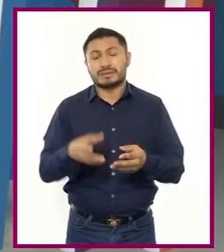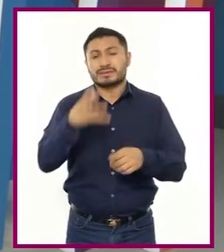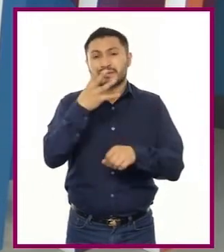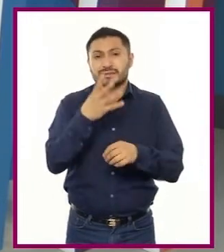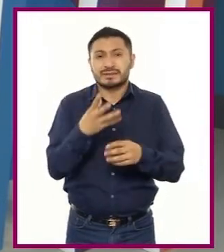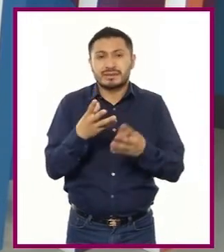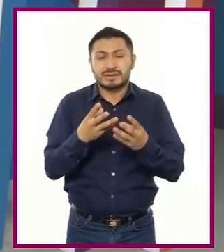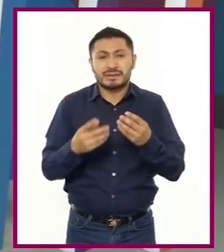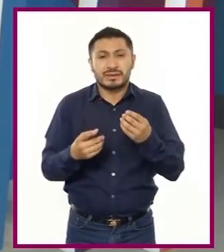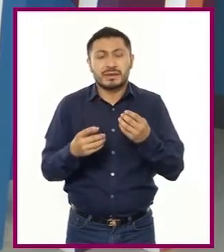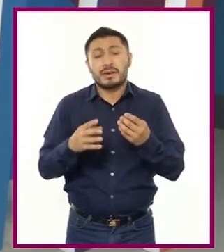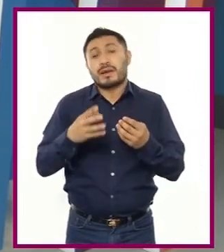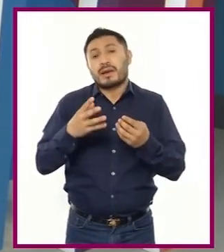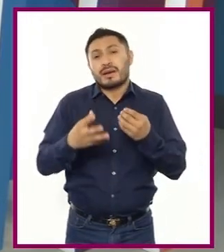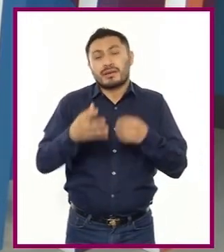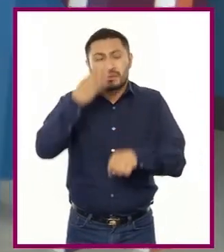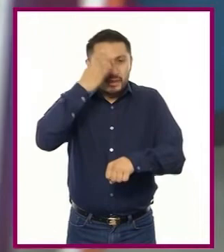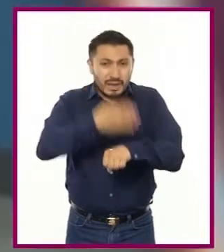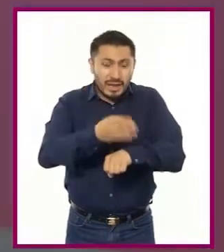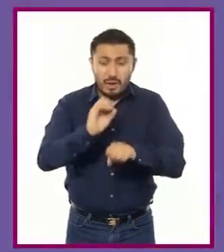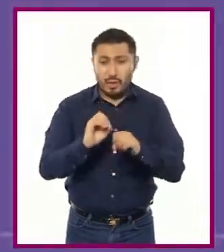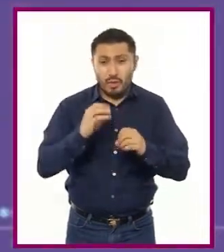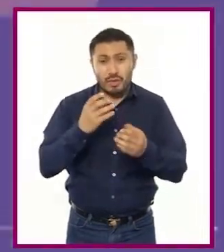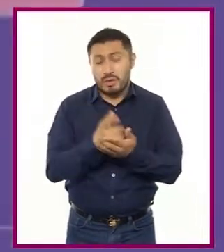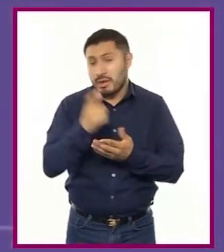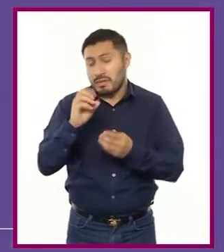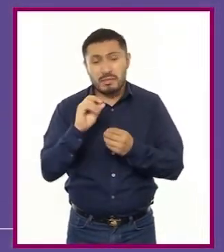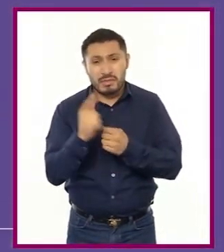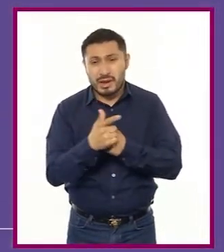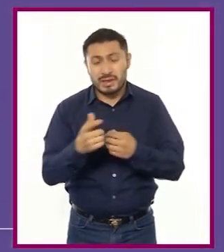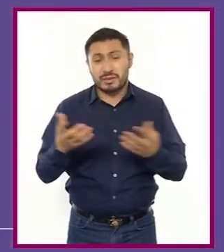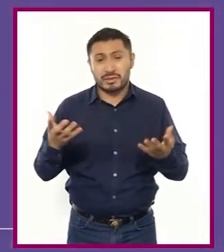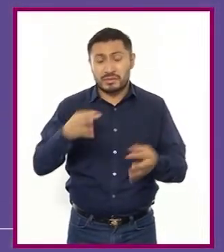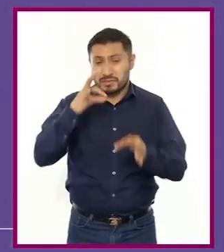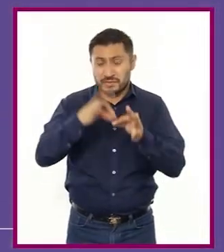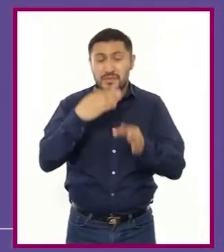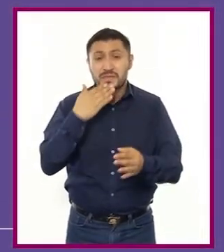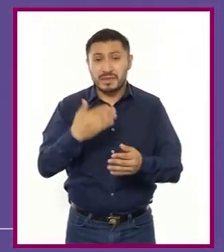resolución o sentencia que ordene su pago.